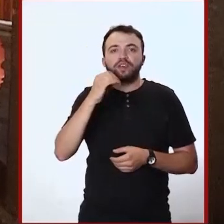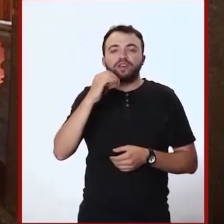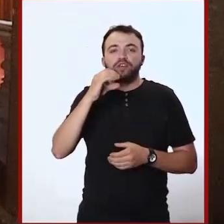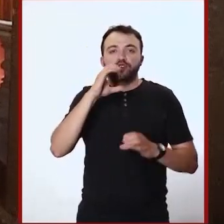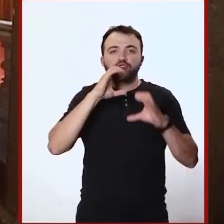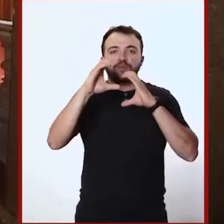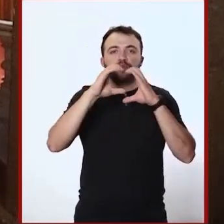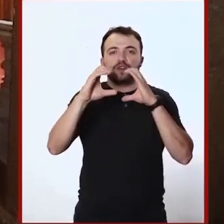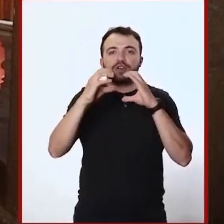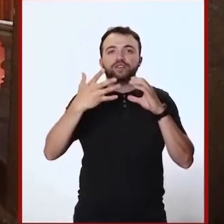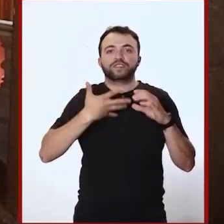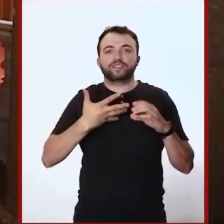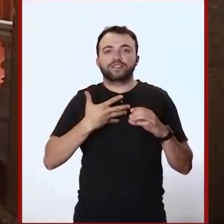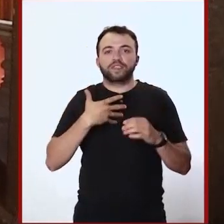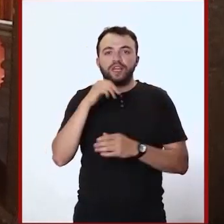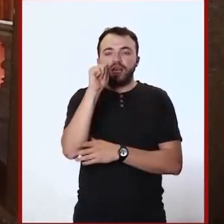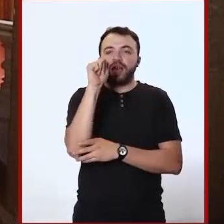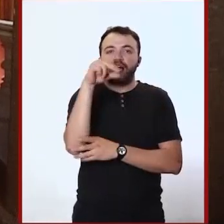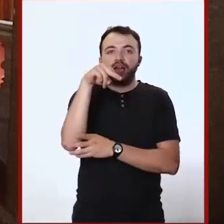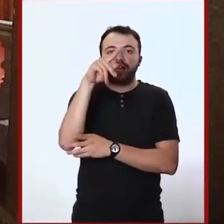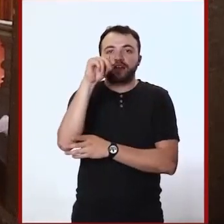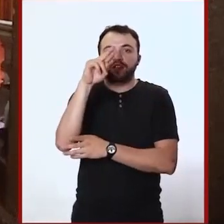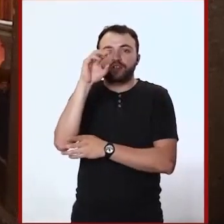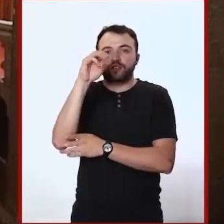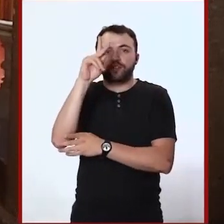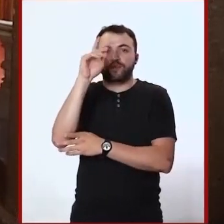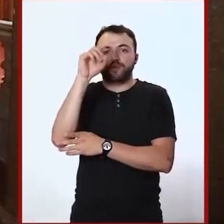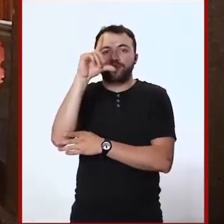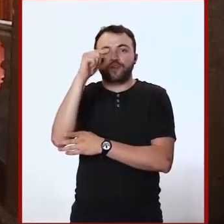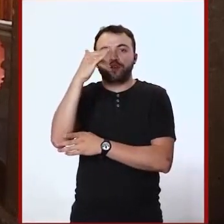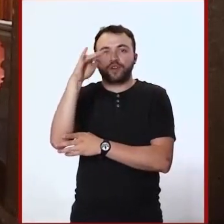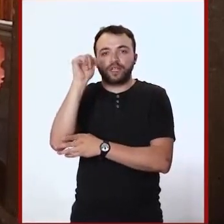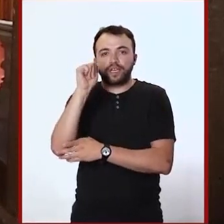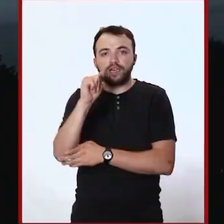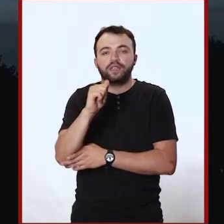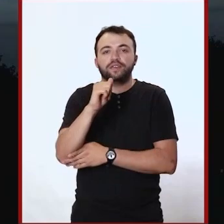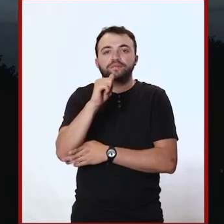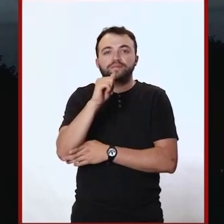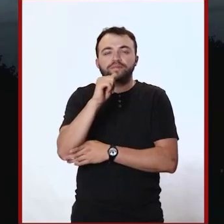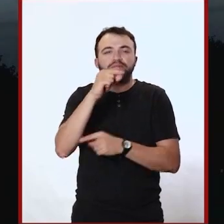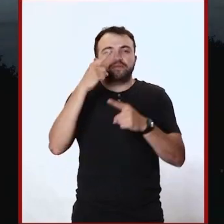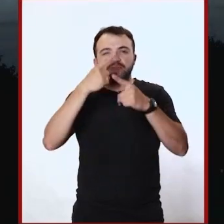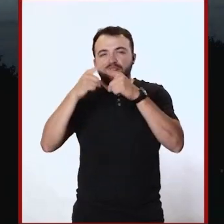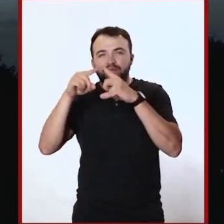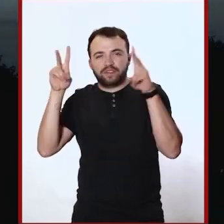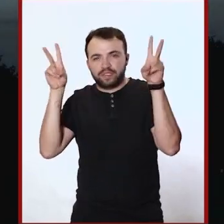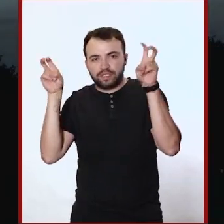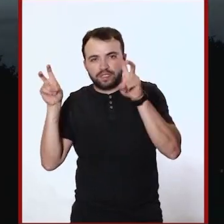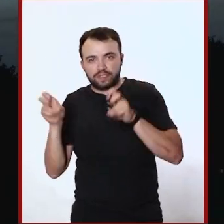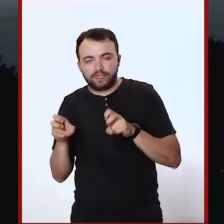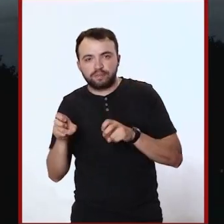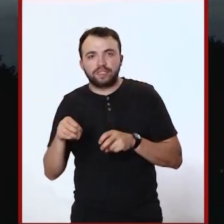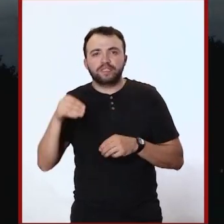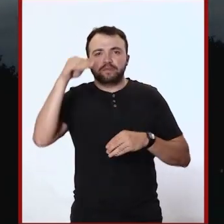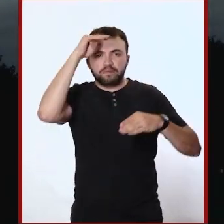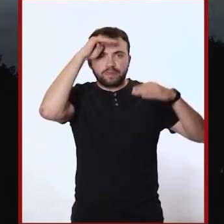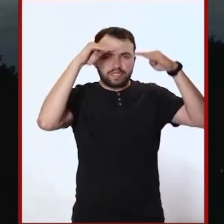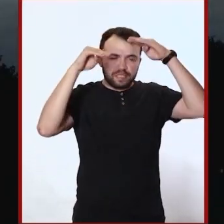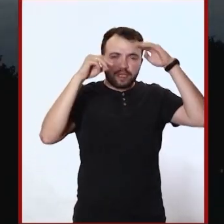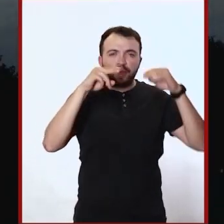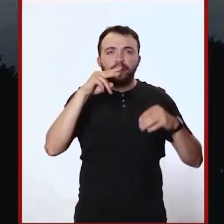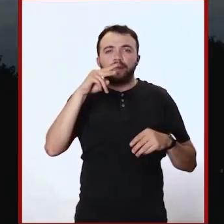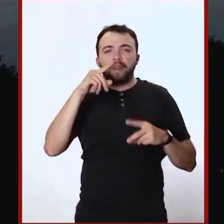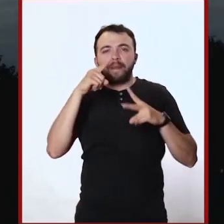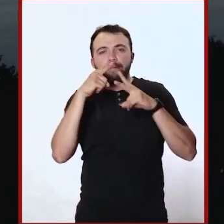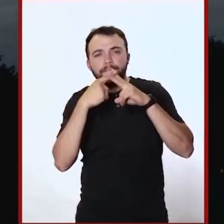antropología, retratos, testimonios de la pandemia, símbolos y 68 voces. Pensamiento matemático como siempre en el